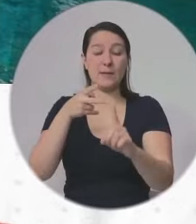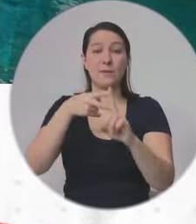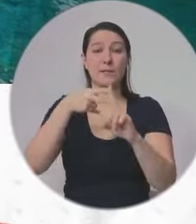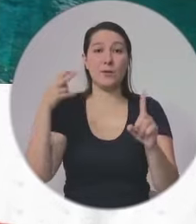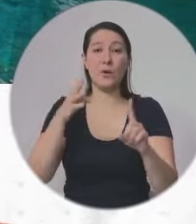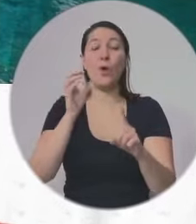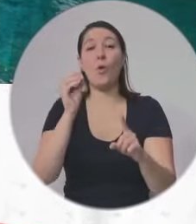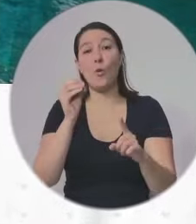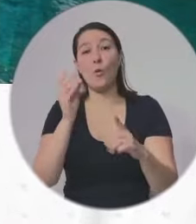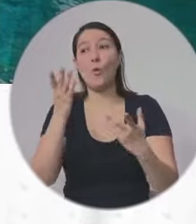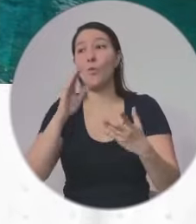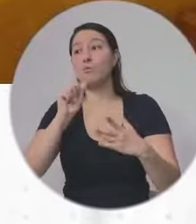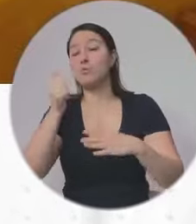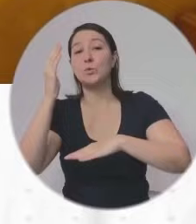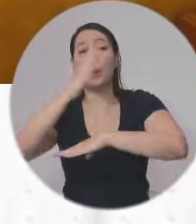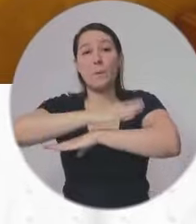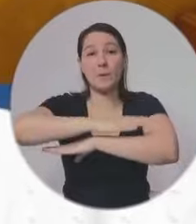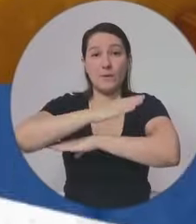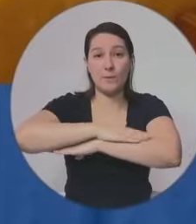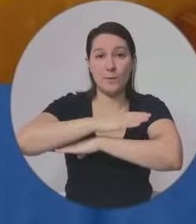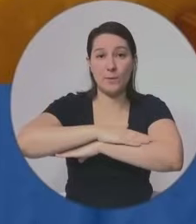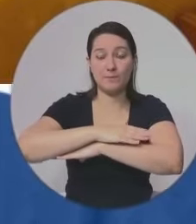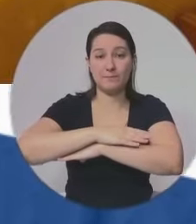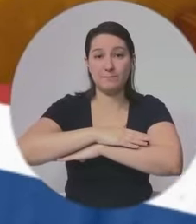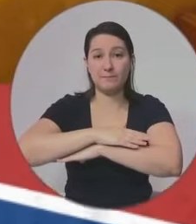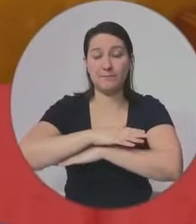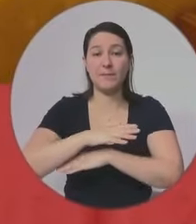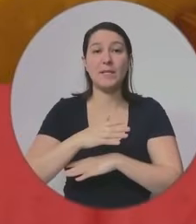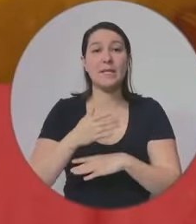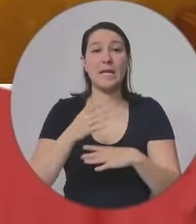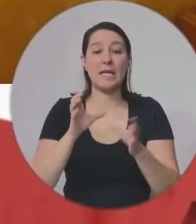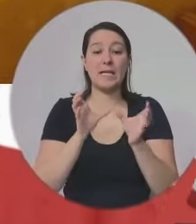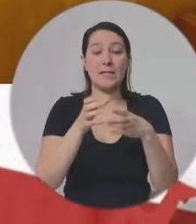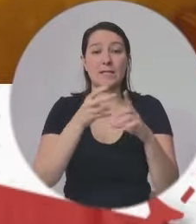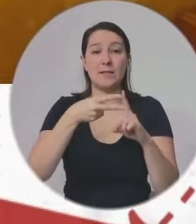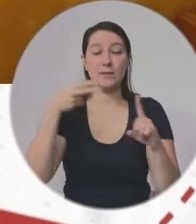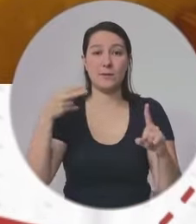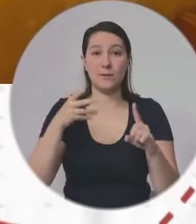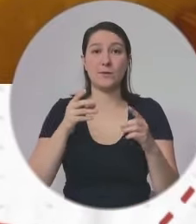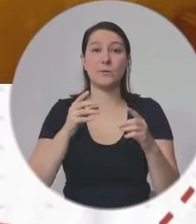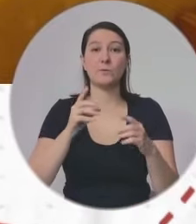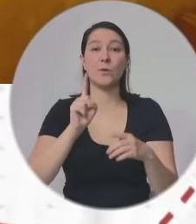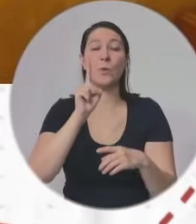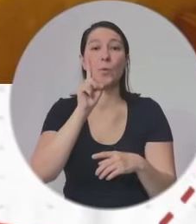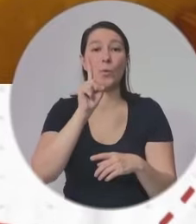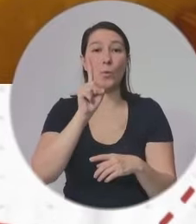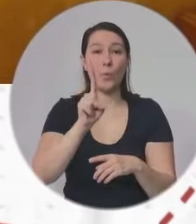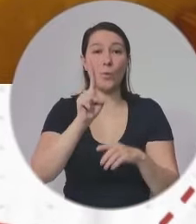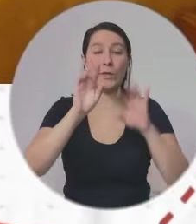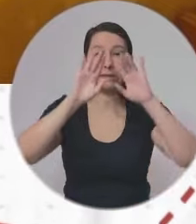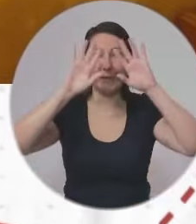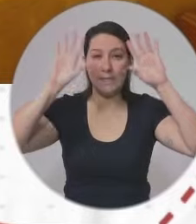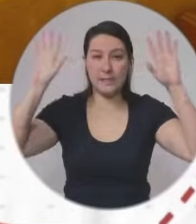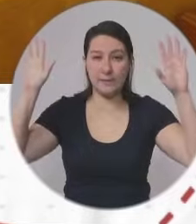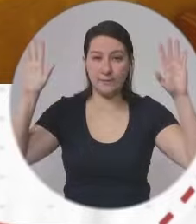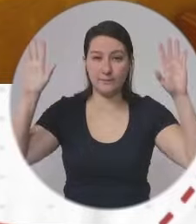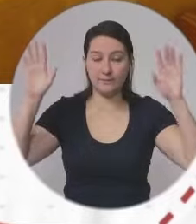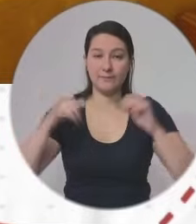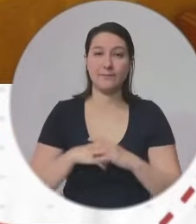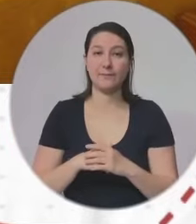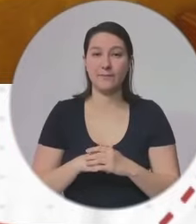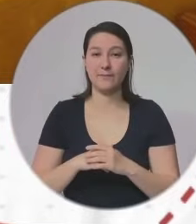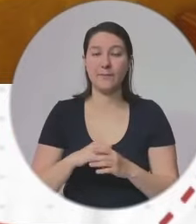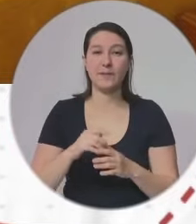plataforma que más adelante lo vamos a ver entre las categorías de hotel por ejemplo está el hotel de una estrella que básicamente ente ofrece lo mínimo en temas de